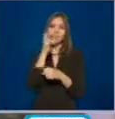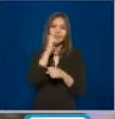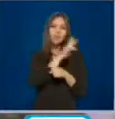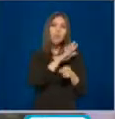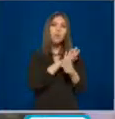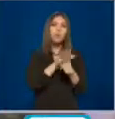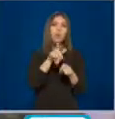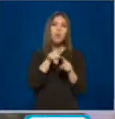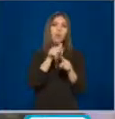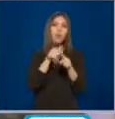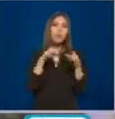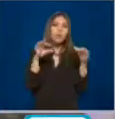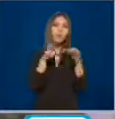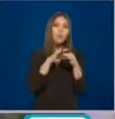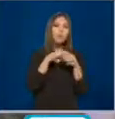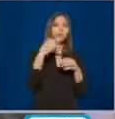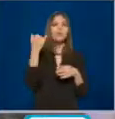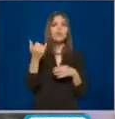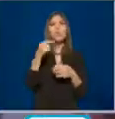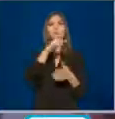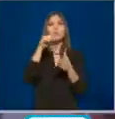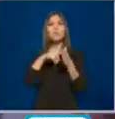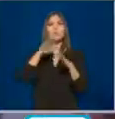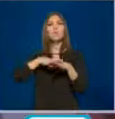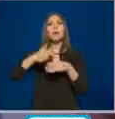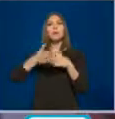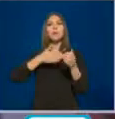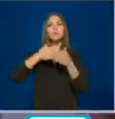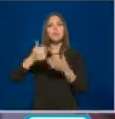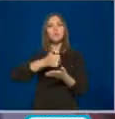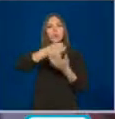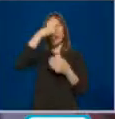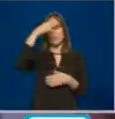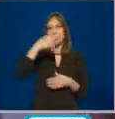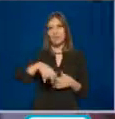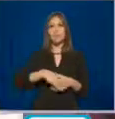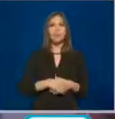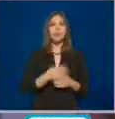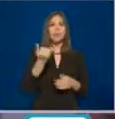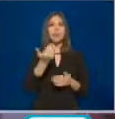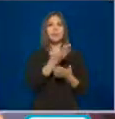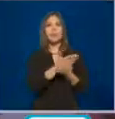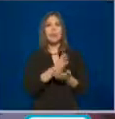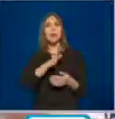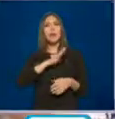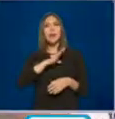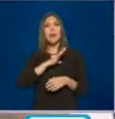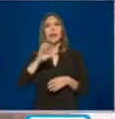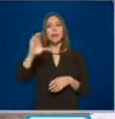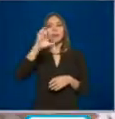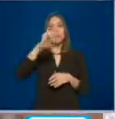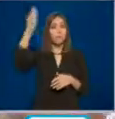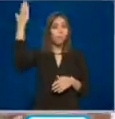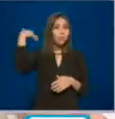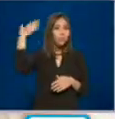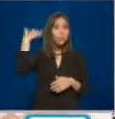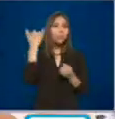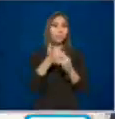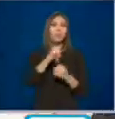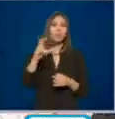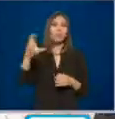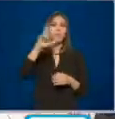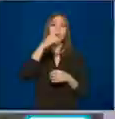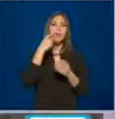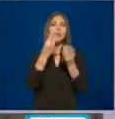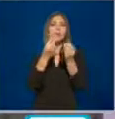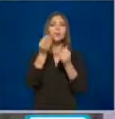zonas trendy de la Ciudad Y de México. además son también, tienen acondicionadores, o sea, Así son es. tintes que van a ayudar también a nutrir tu cabello. Son tintes